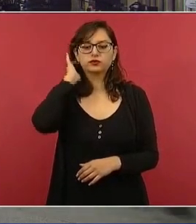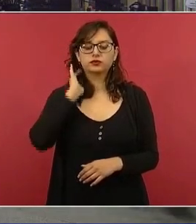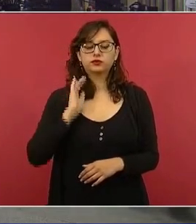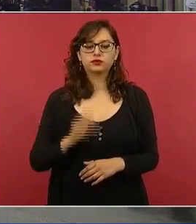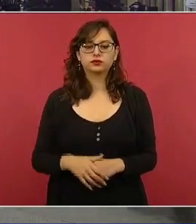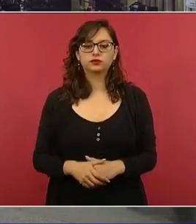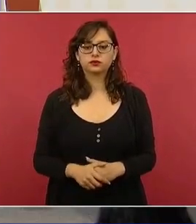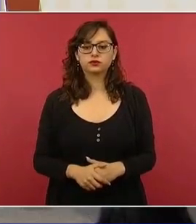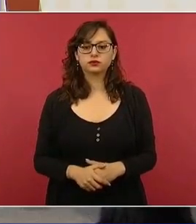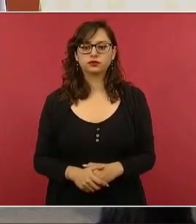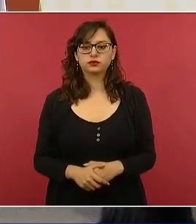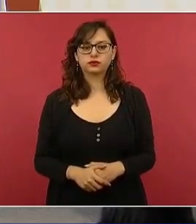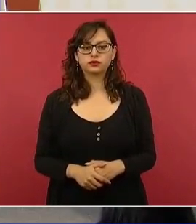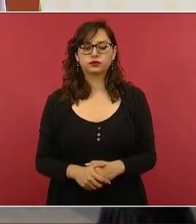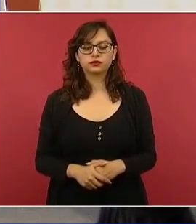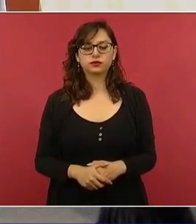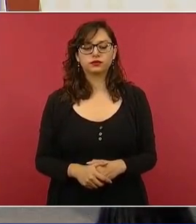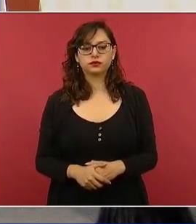Sí.